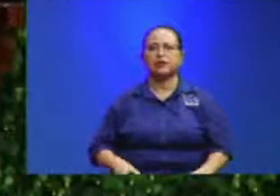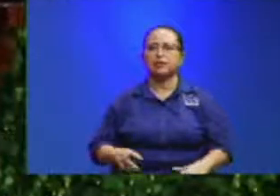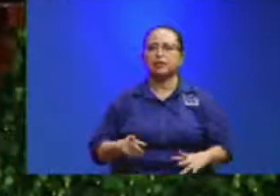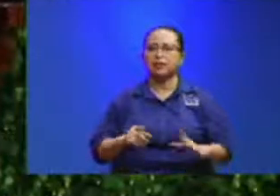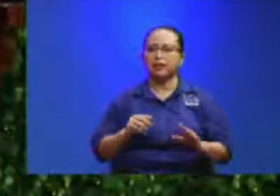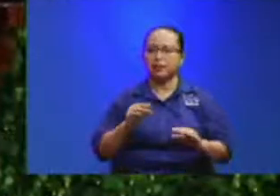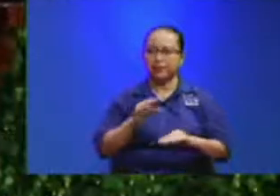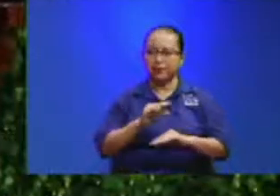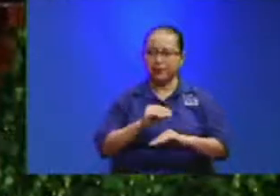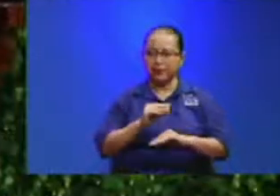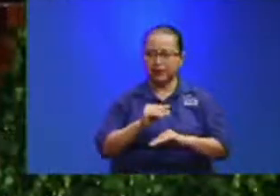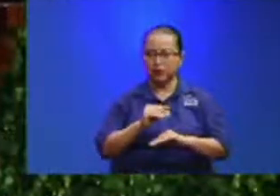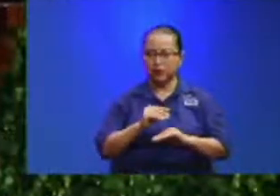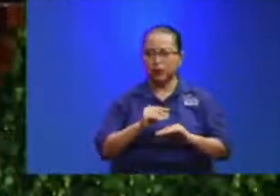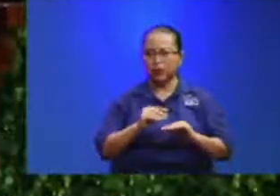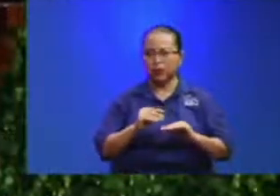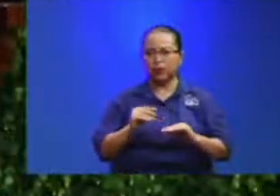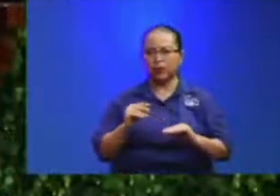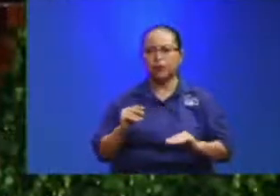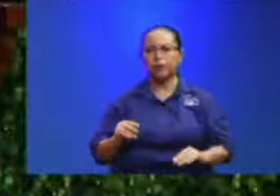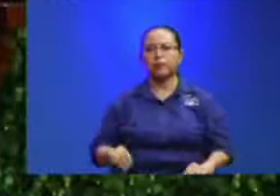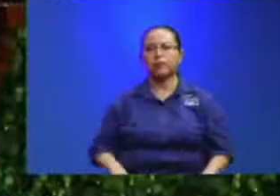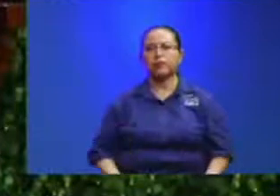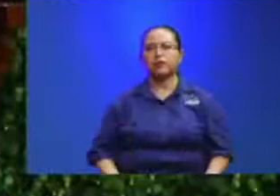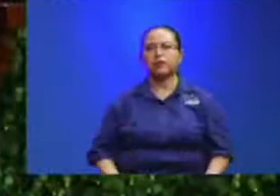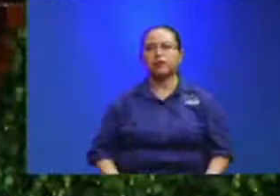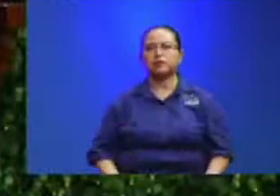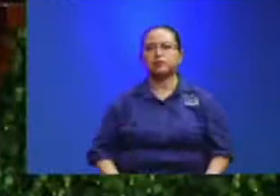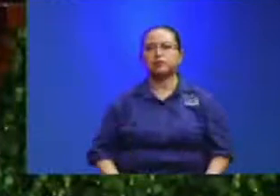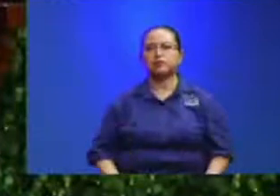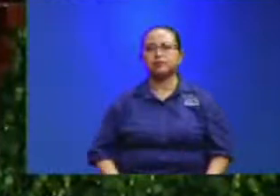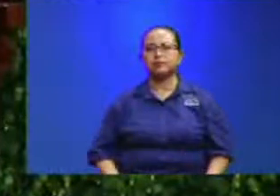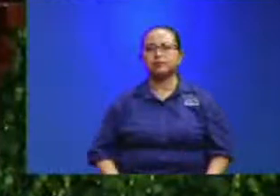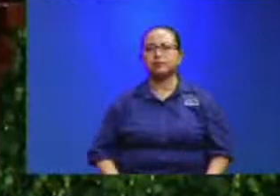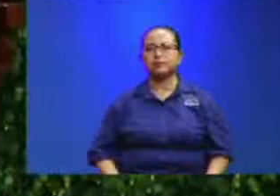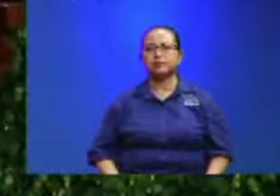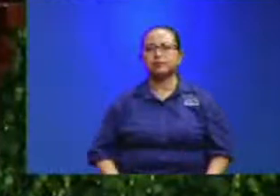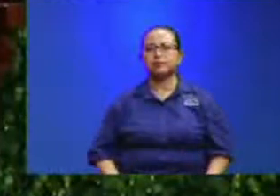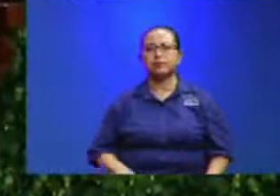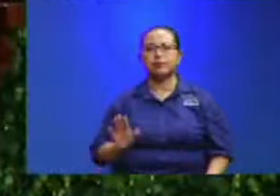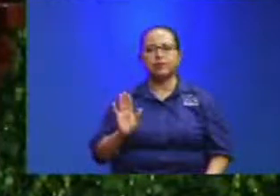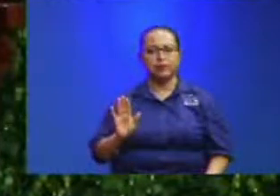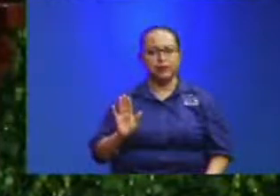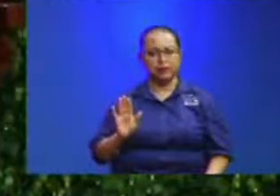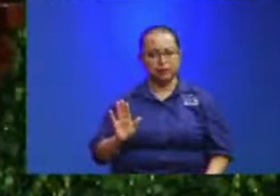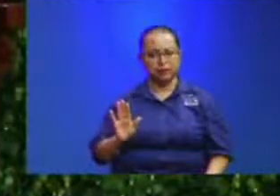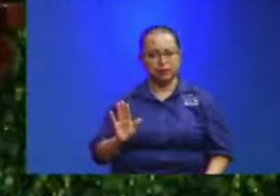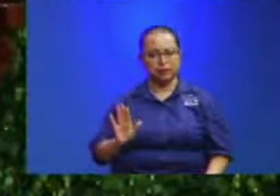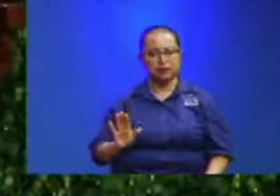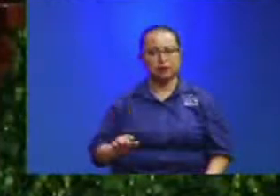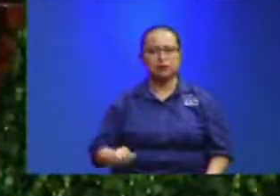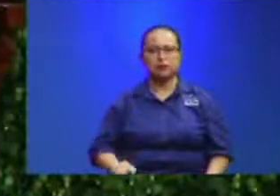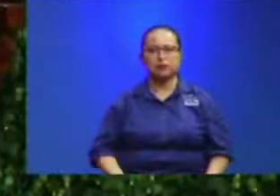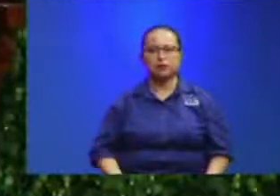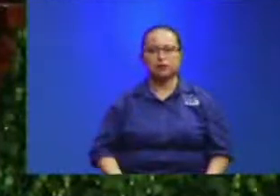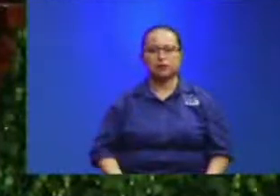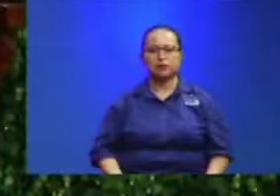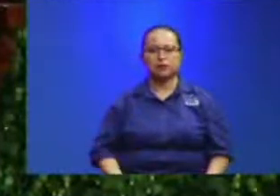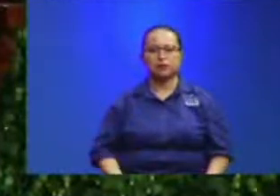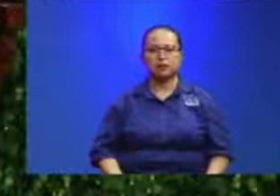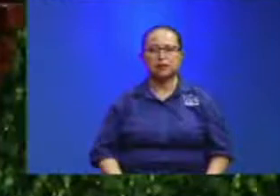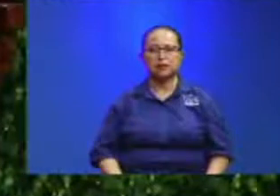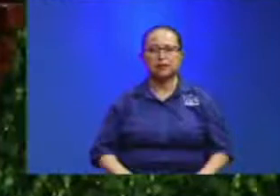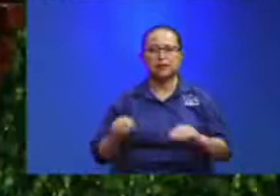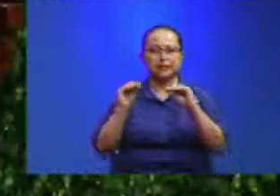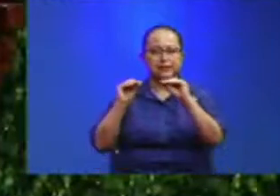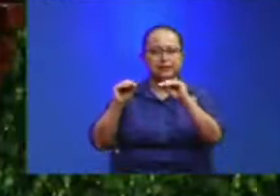que me enviaron aquí la tengo pero no es necesario el sonido creo yo pero se lo voy